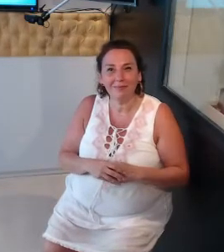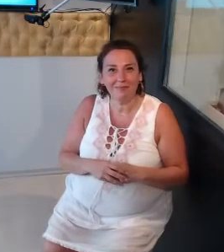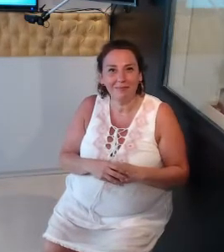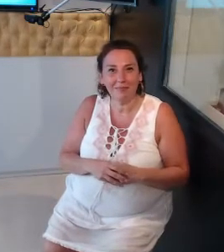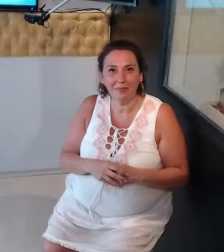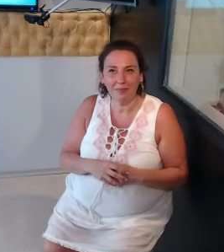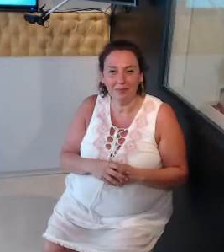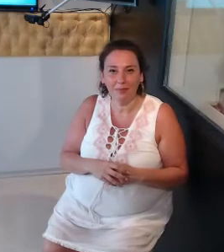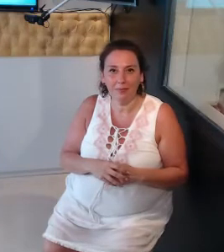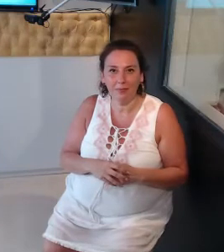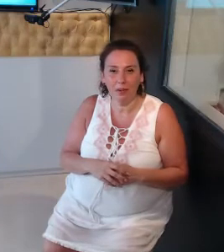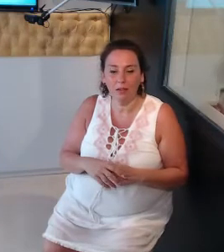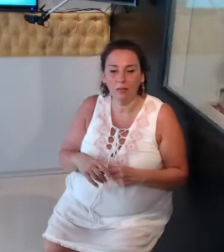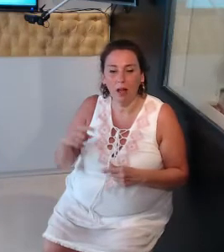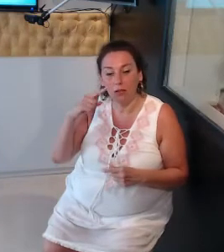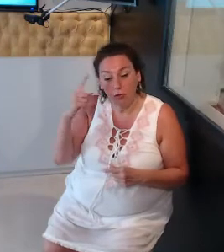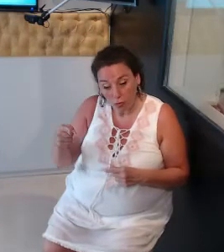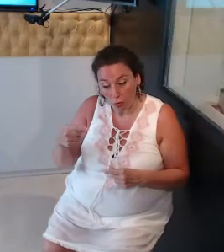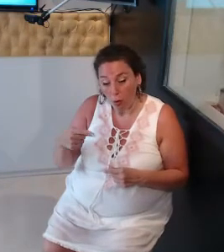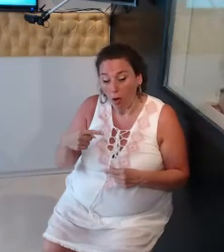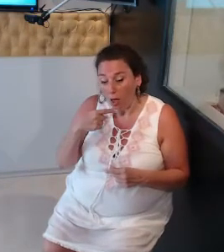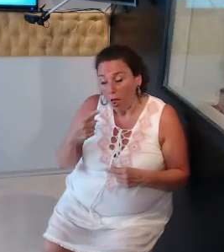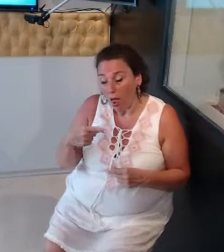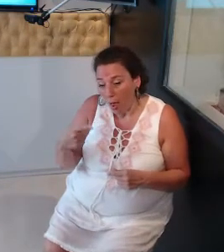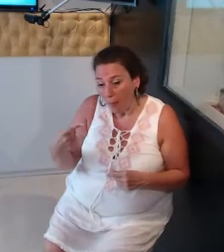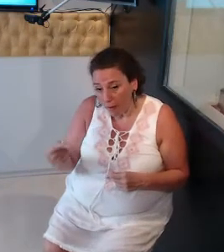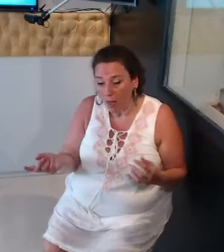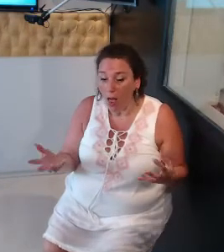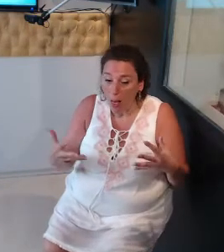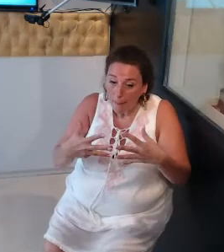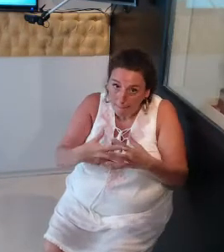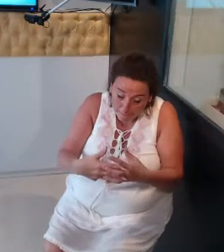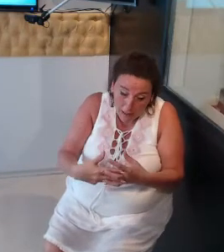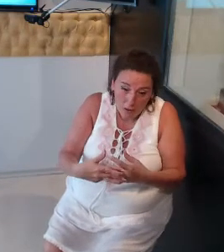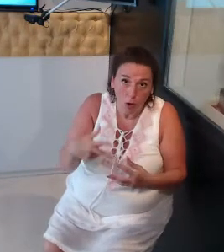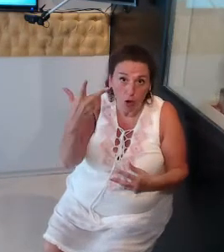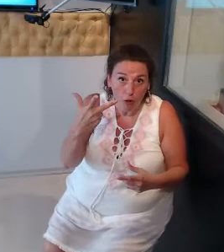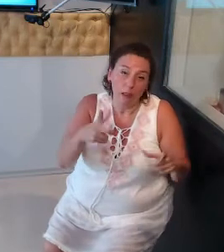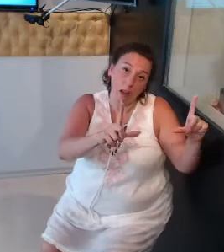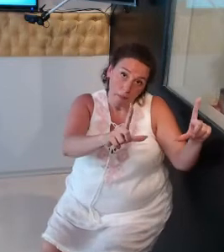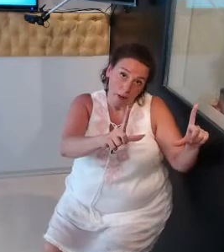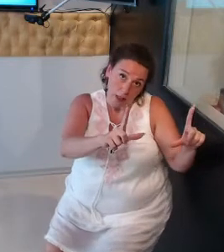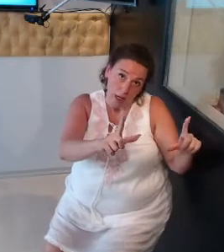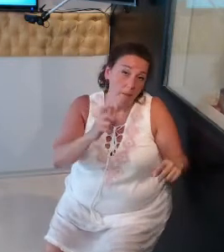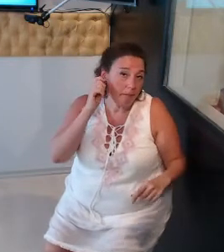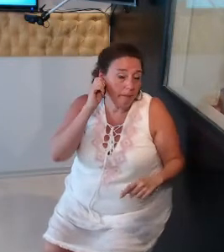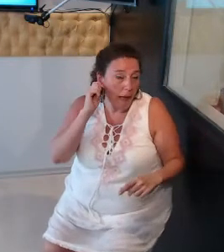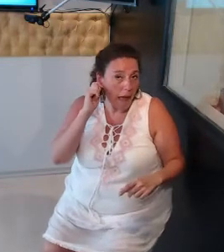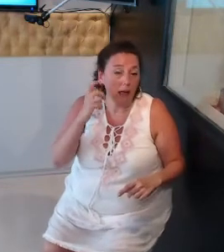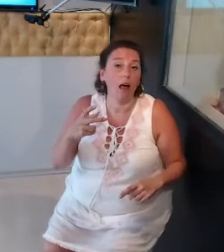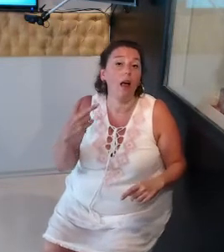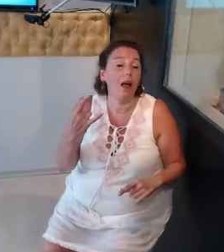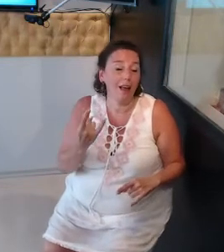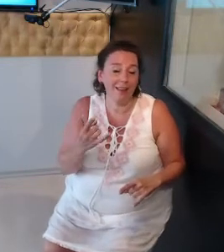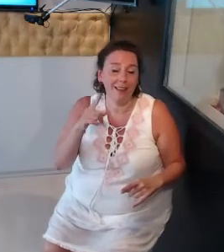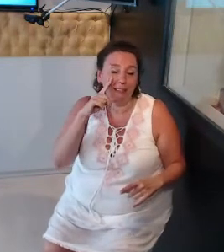la otra vez le expliqué, creo que es una mezcla de los tres programas de tu oído. Pero ¿cómo porque se te explico?